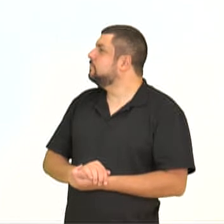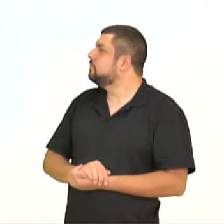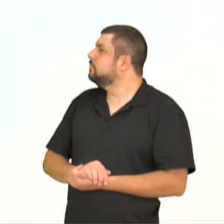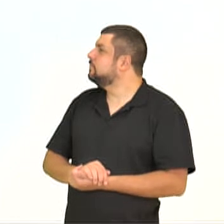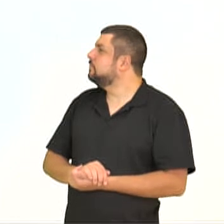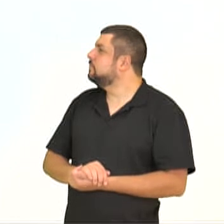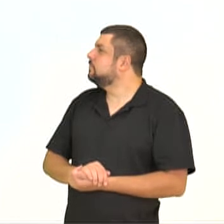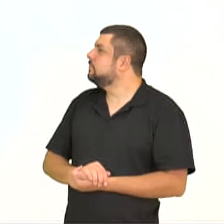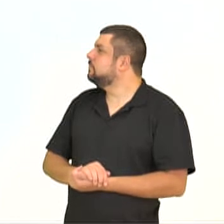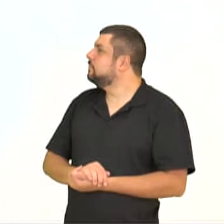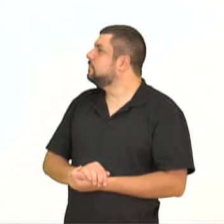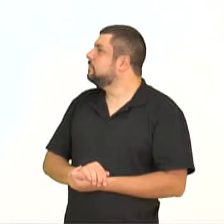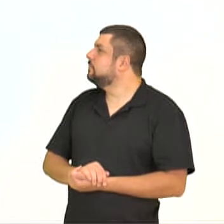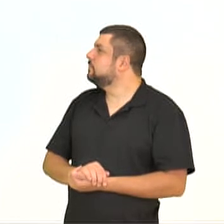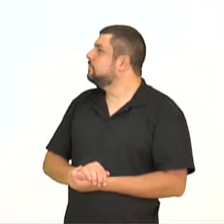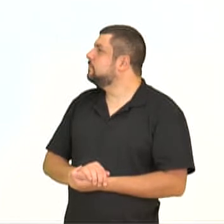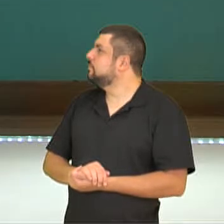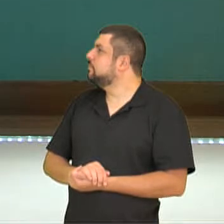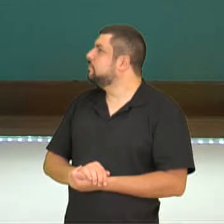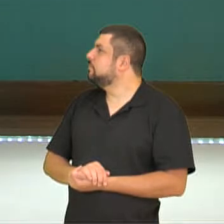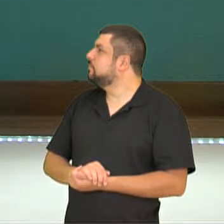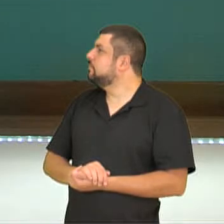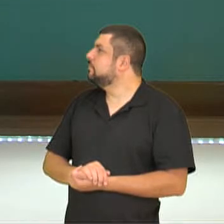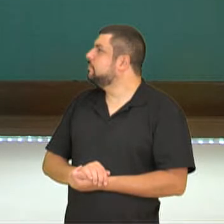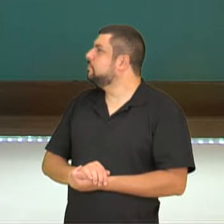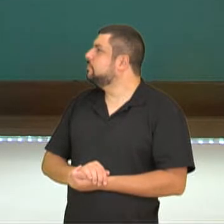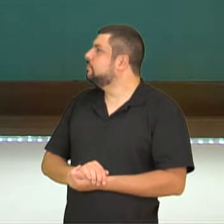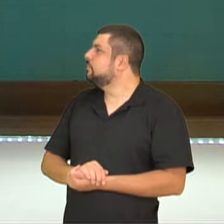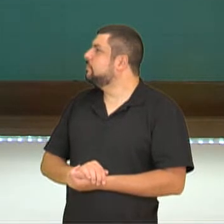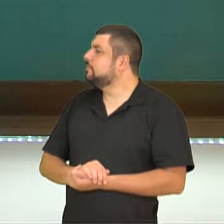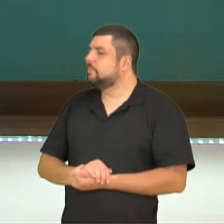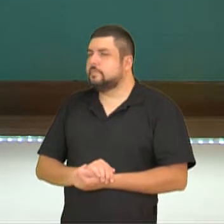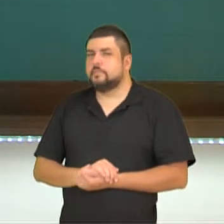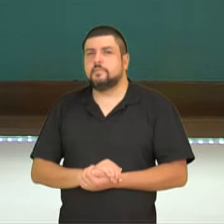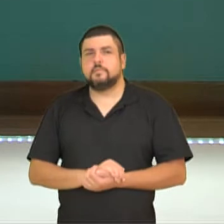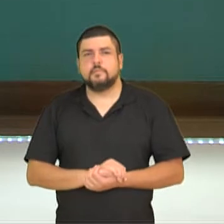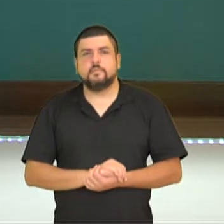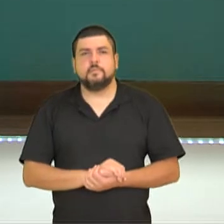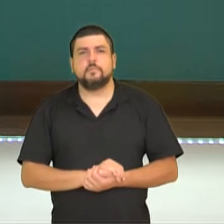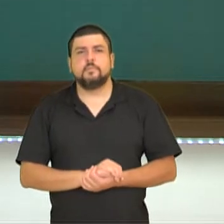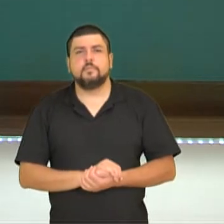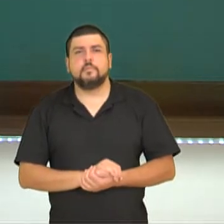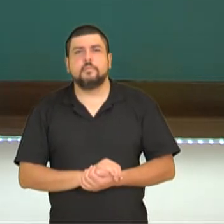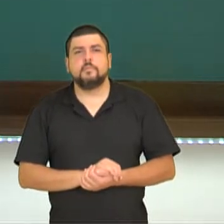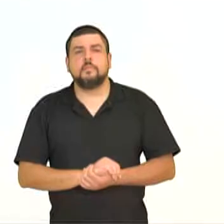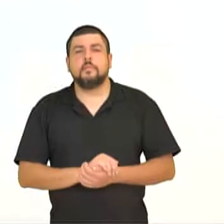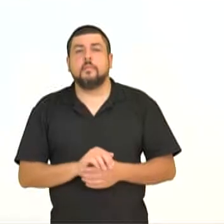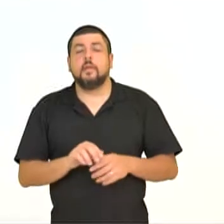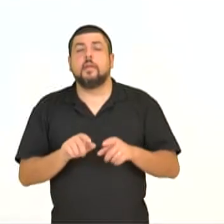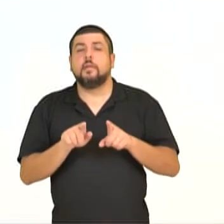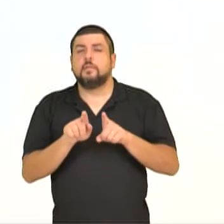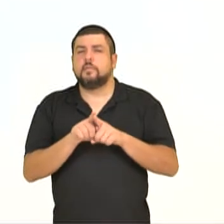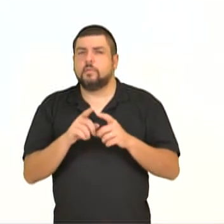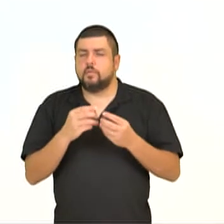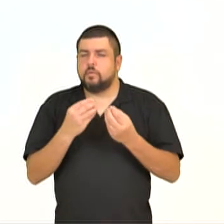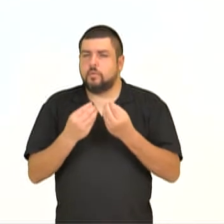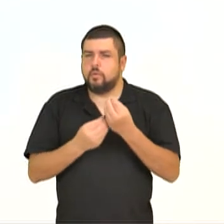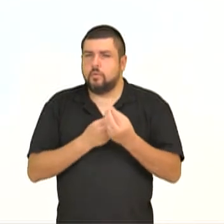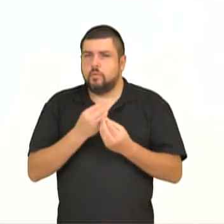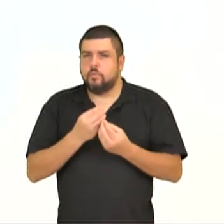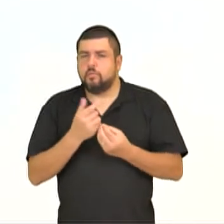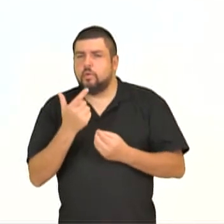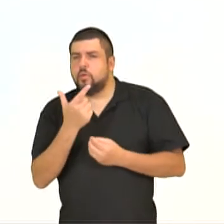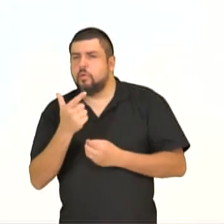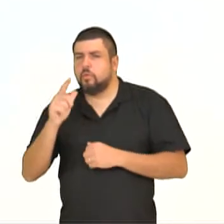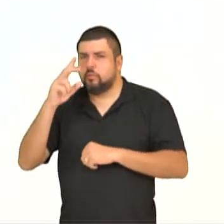ellas, ustedes abrían, ¿cierto? Aqui, fíjate en el cambio. Vamos a conocer otros